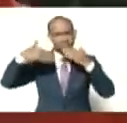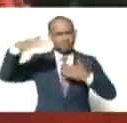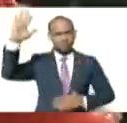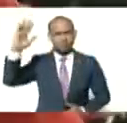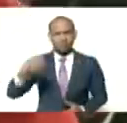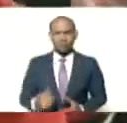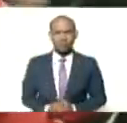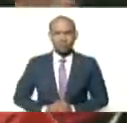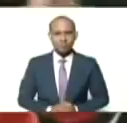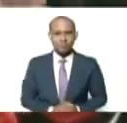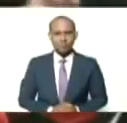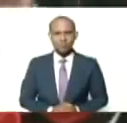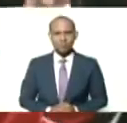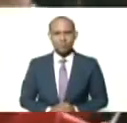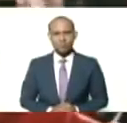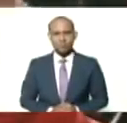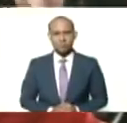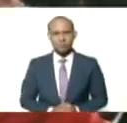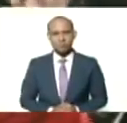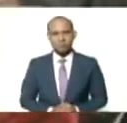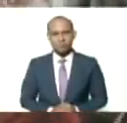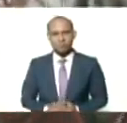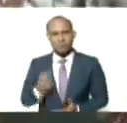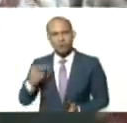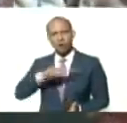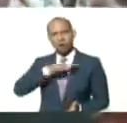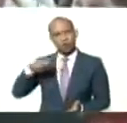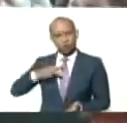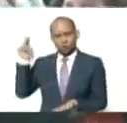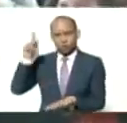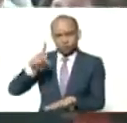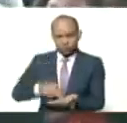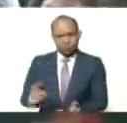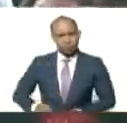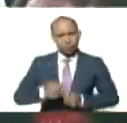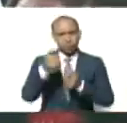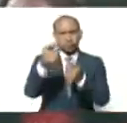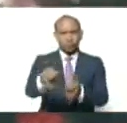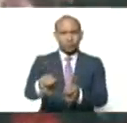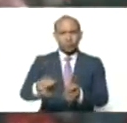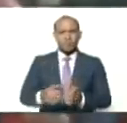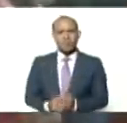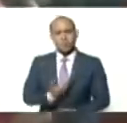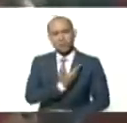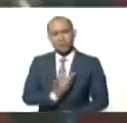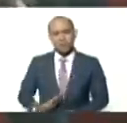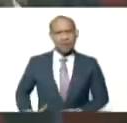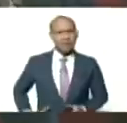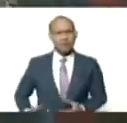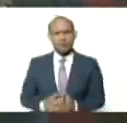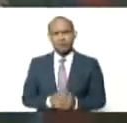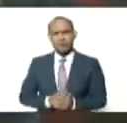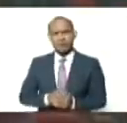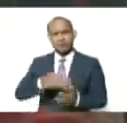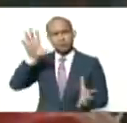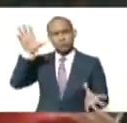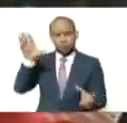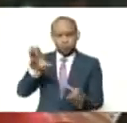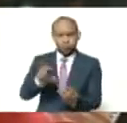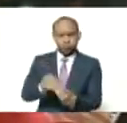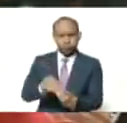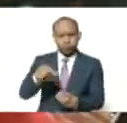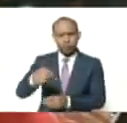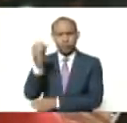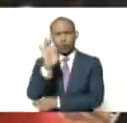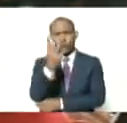Hugo Chávez. Hemos venido a traerle, presidente, las conclusiones de este